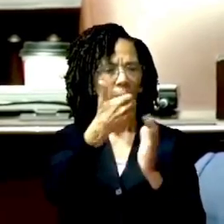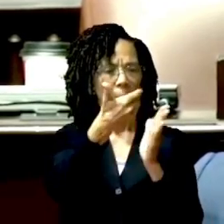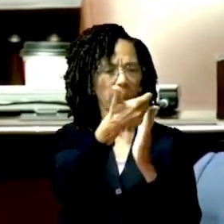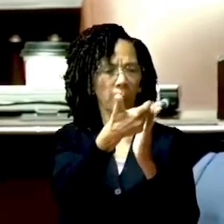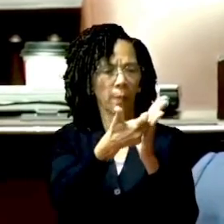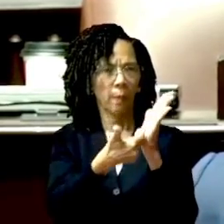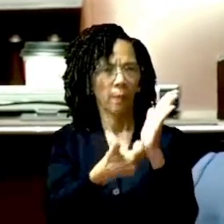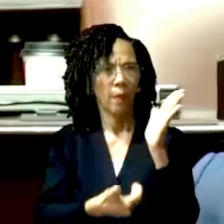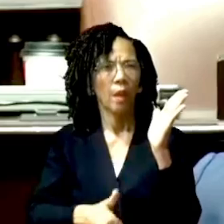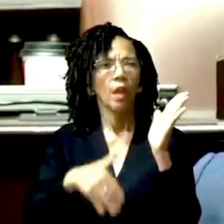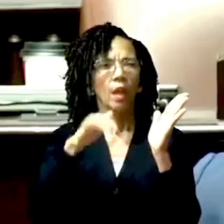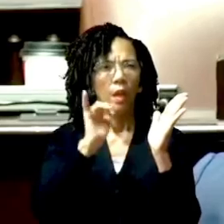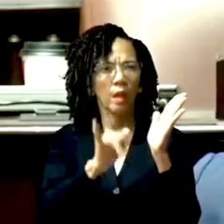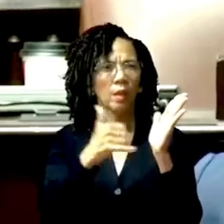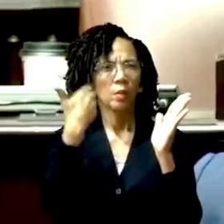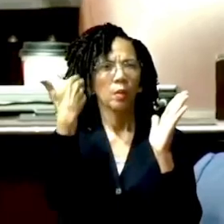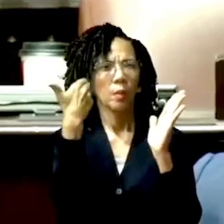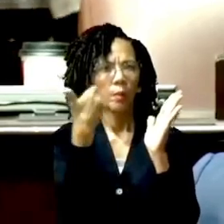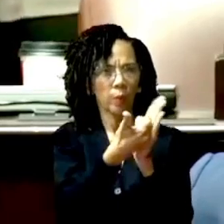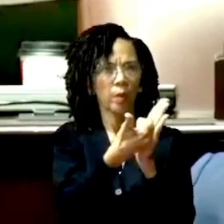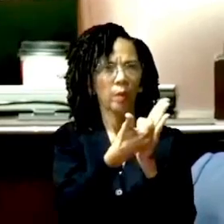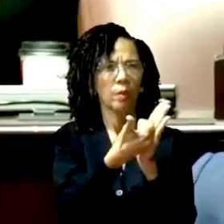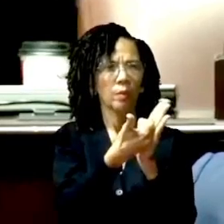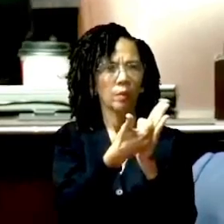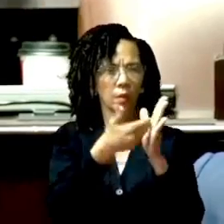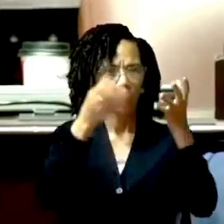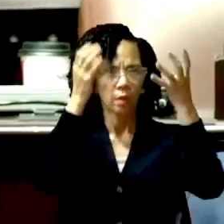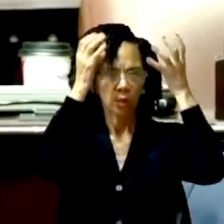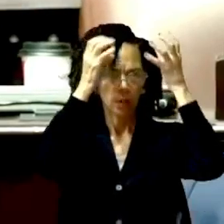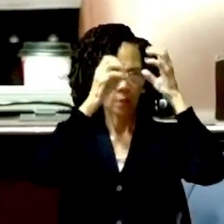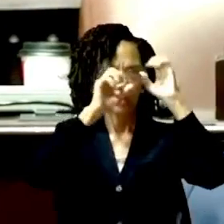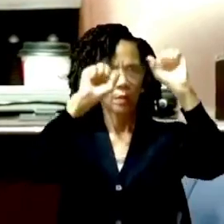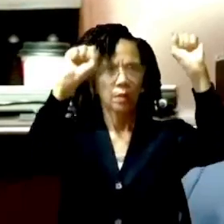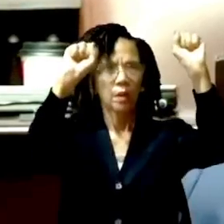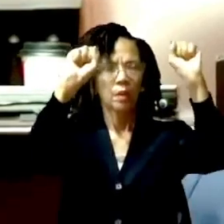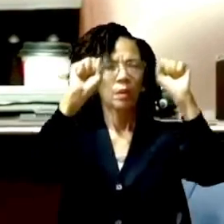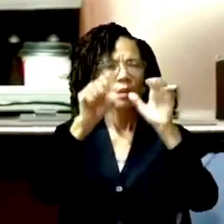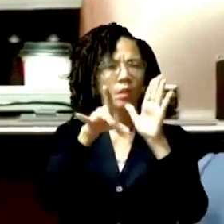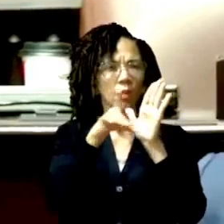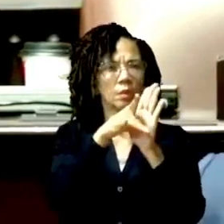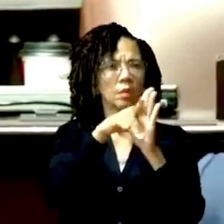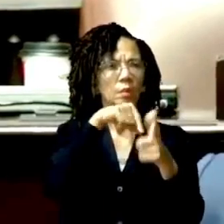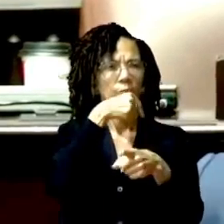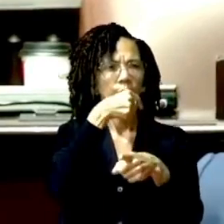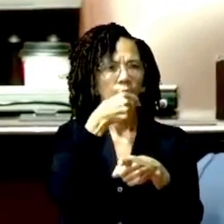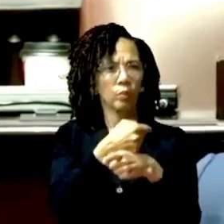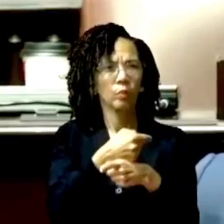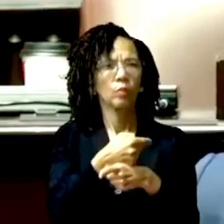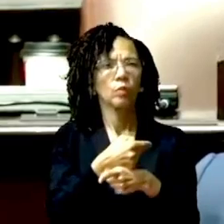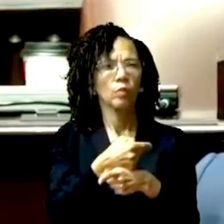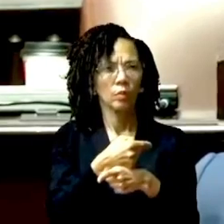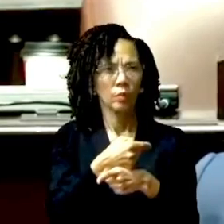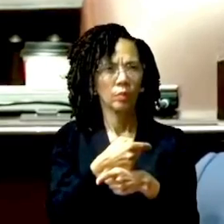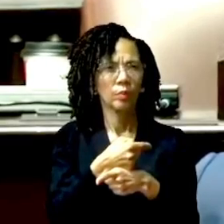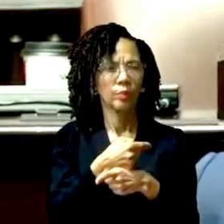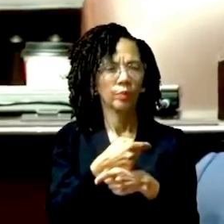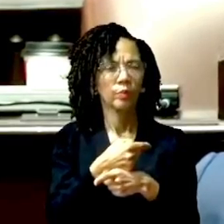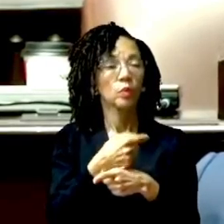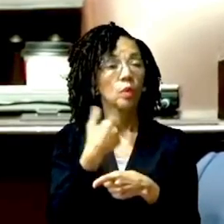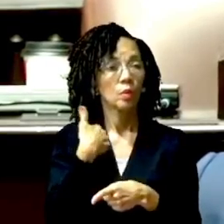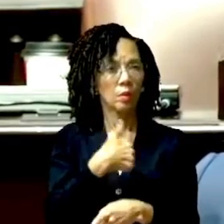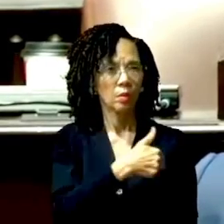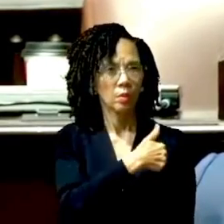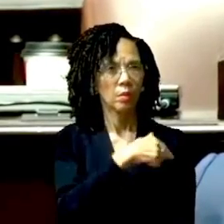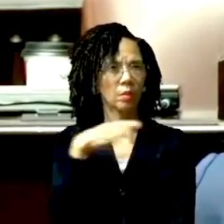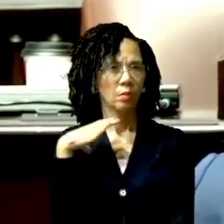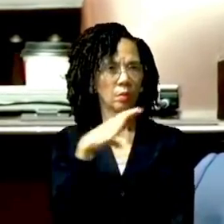últimos tiempos, se pueden llevar hasta en línea. Y eso es lo que estamos pidiendo. Este Congreso tiene moral para